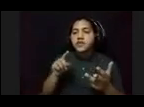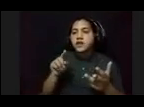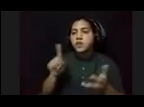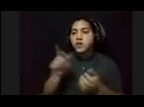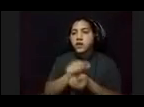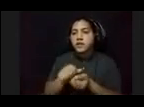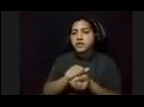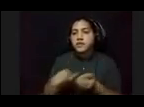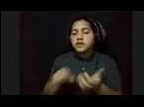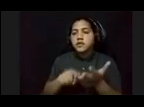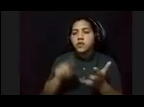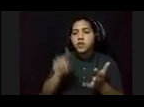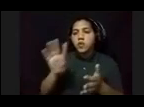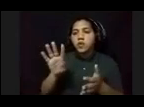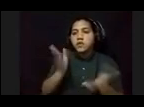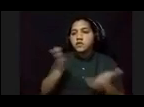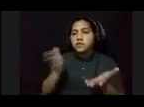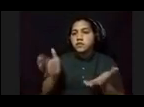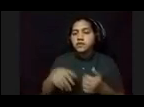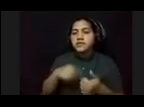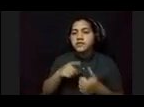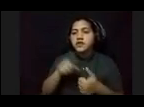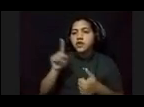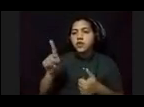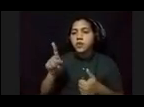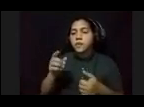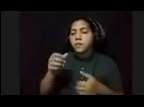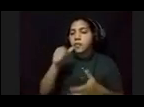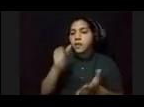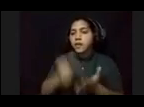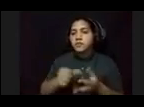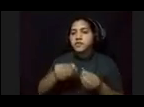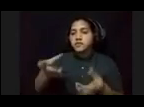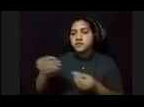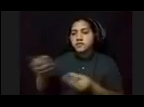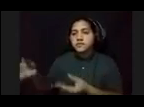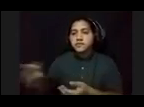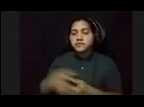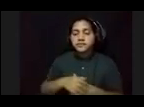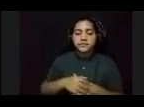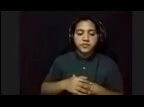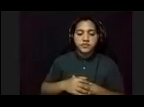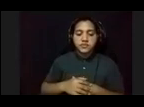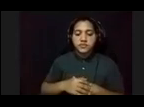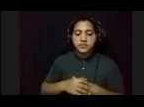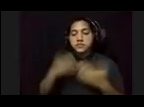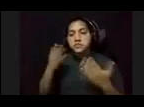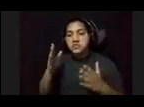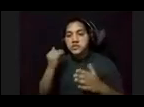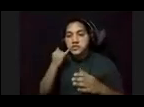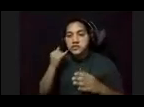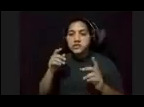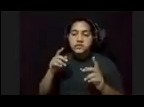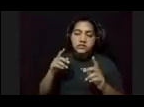mensajero. No hay datos, ¿verdad? Si las personas recluidas y el personal que laboraban en el sanatorio pues eran residentes de la